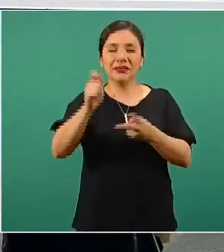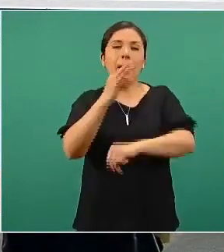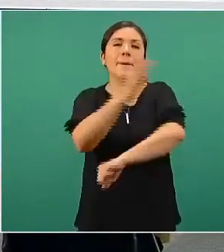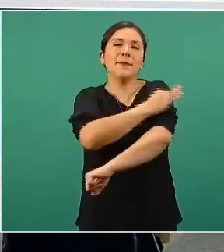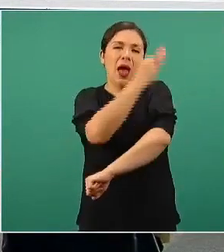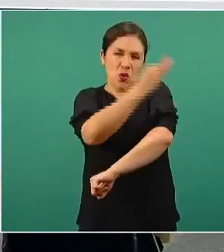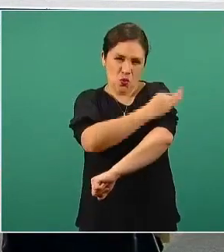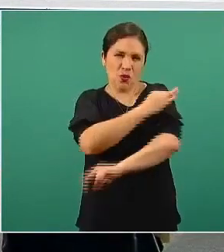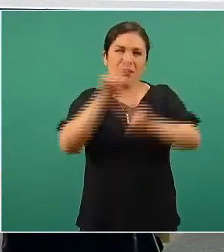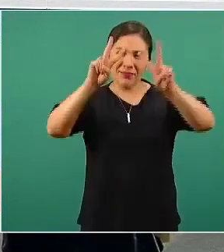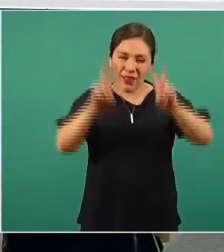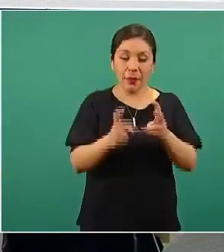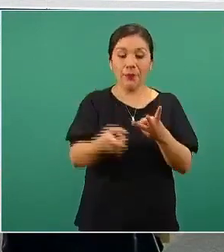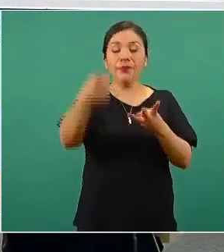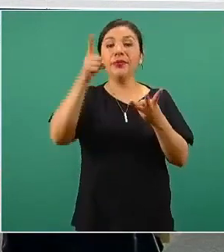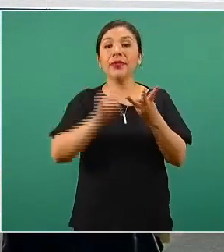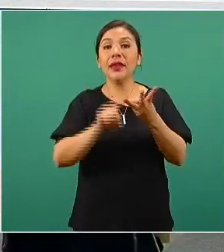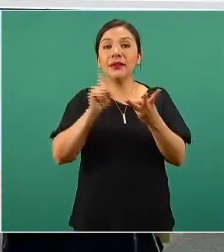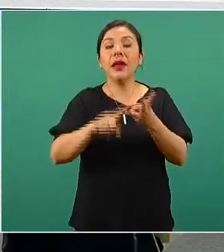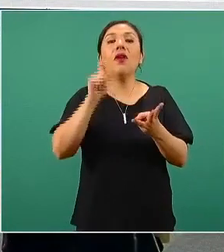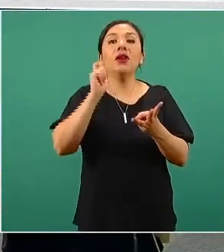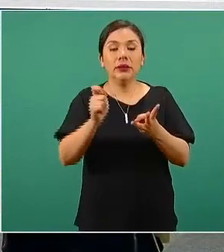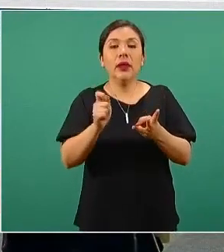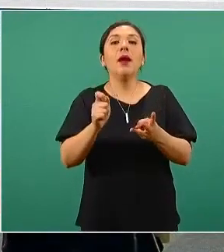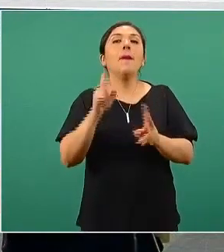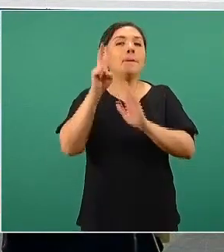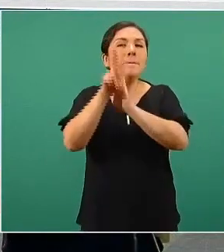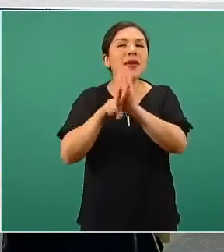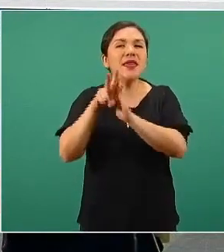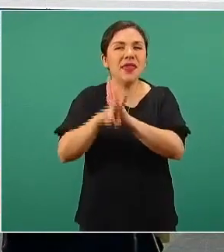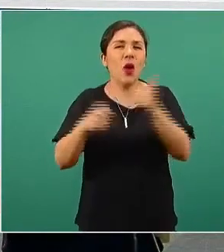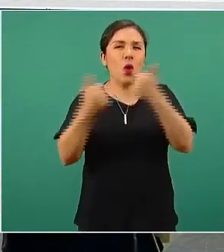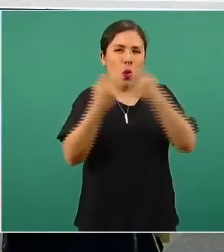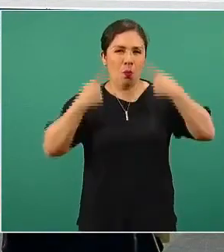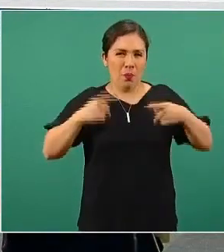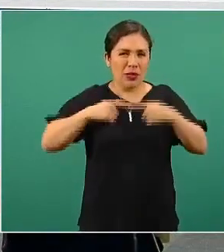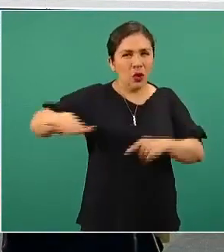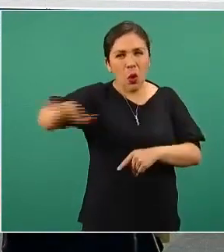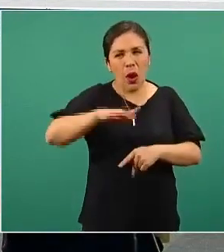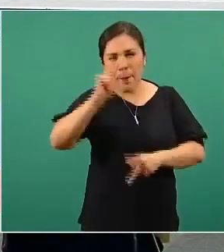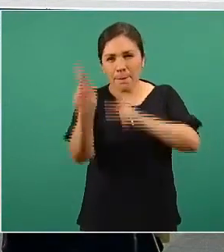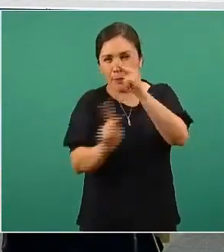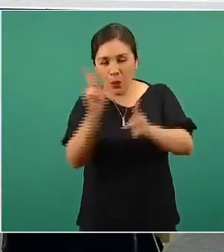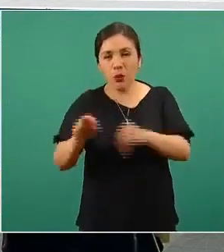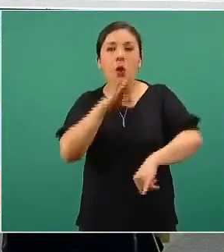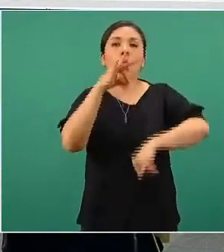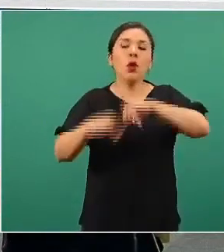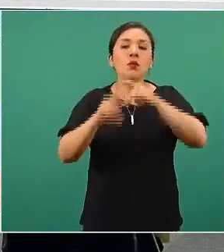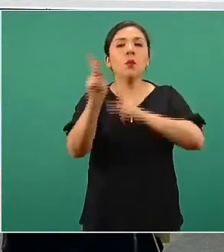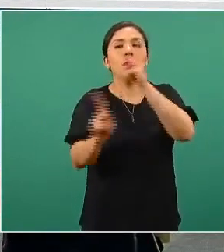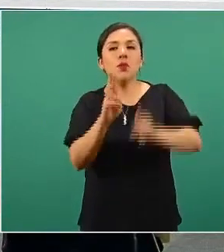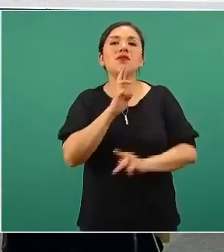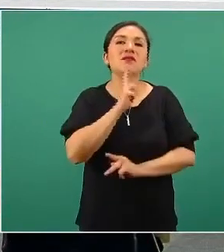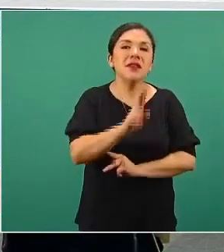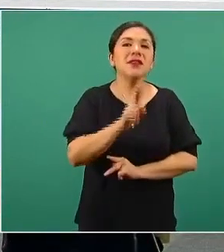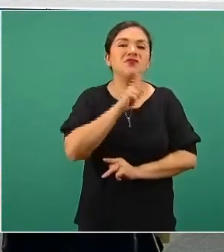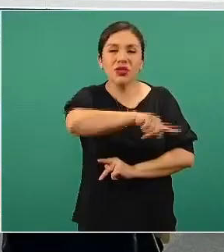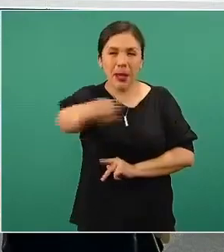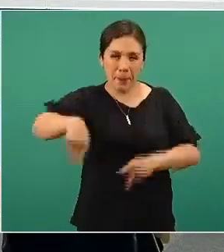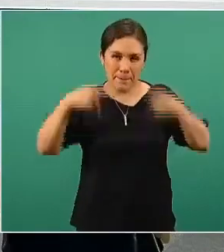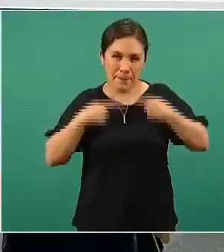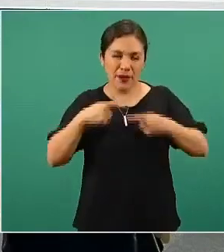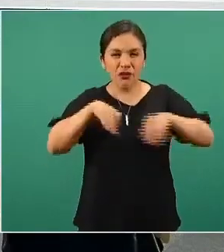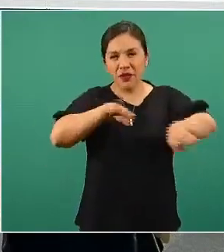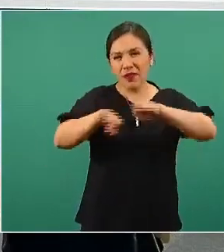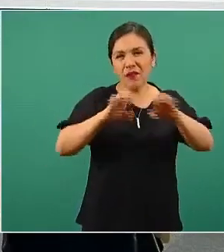de vacunas. El tercer componente, que van a ser los videos de la población, y finalmente cerramos con preguntas y respuestas de los medios